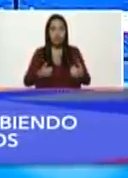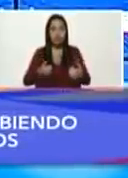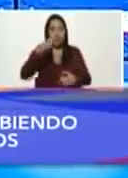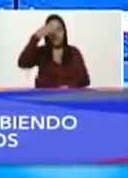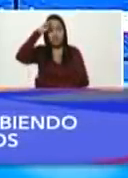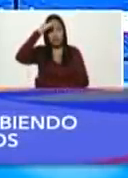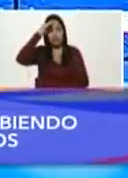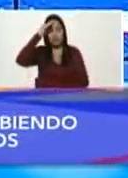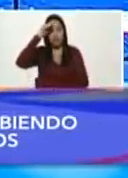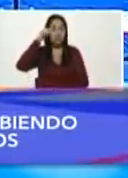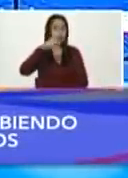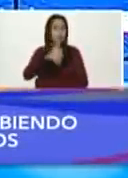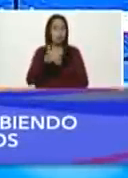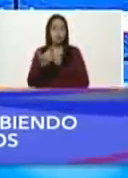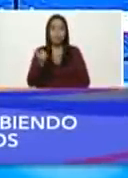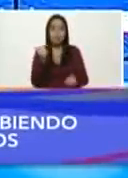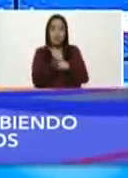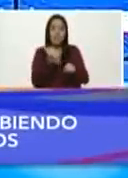es